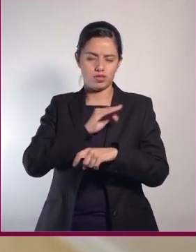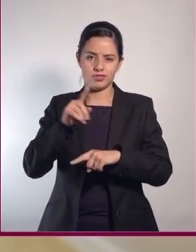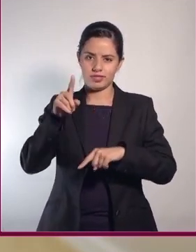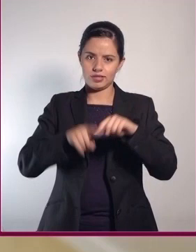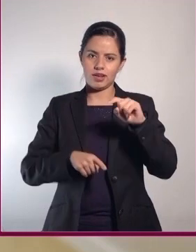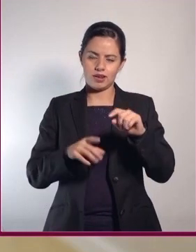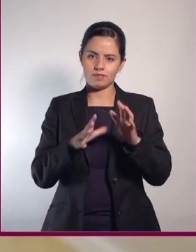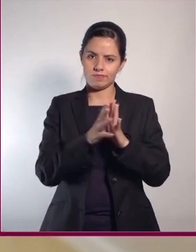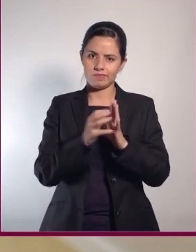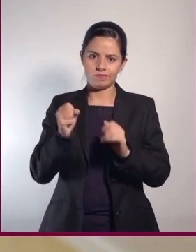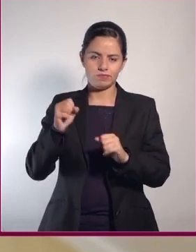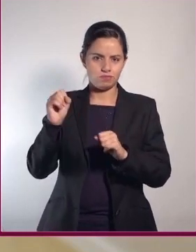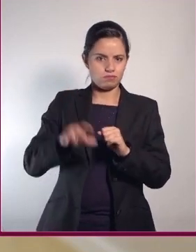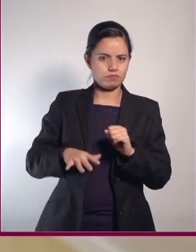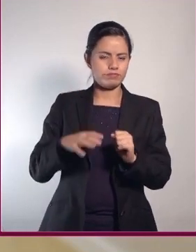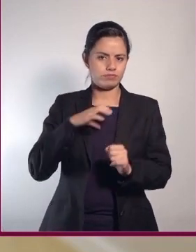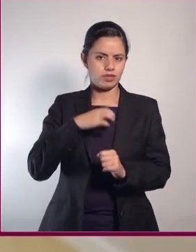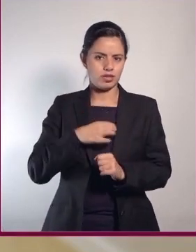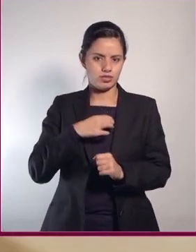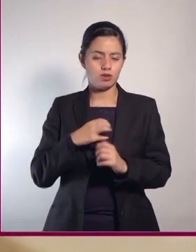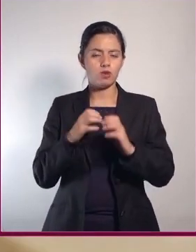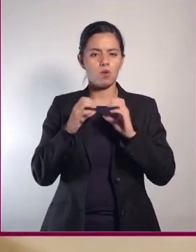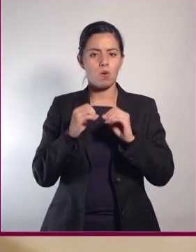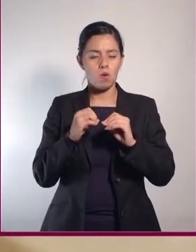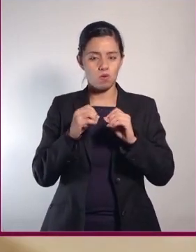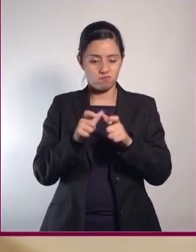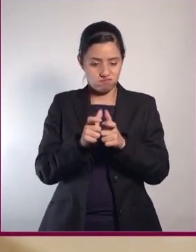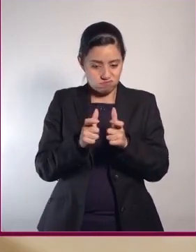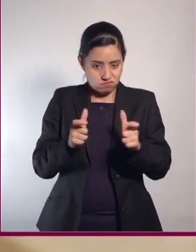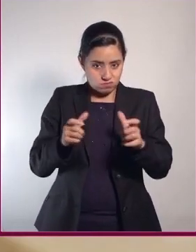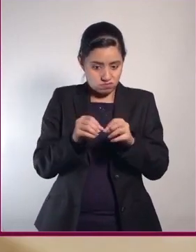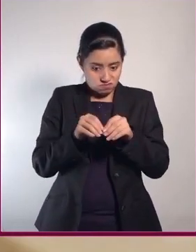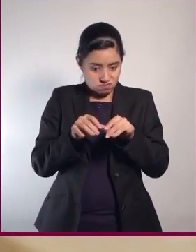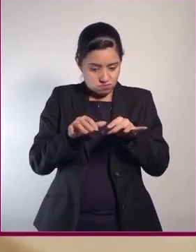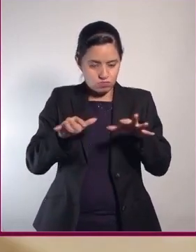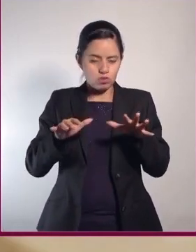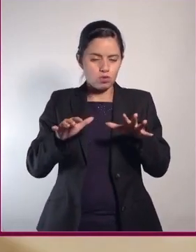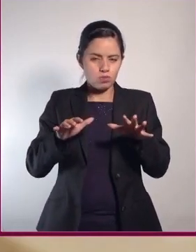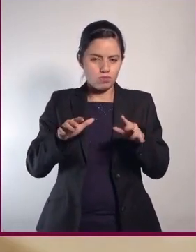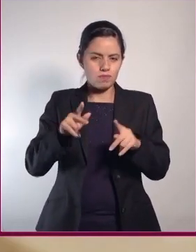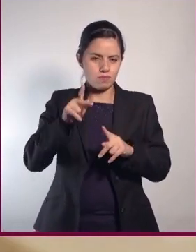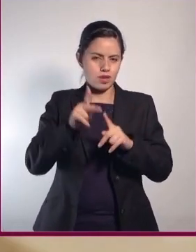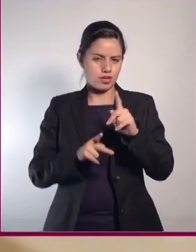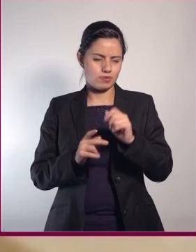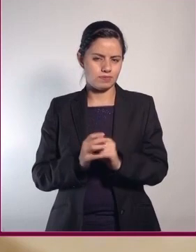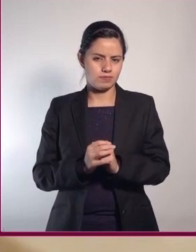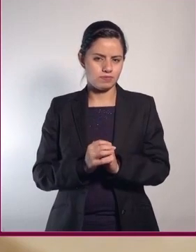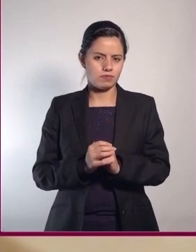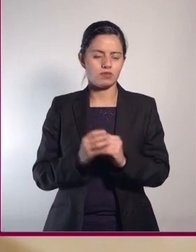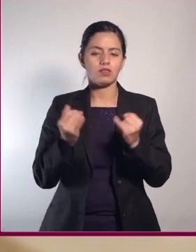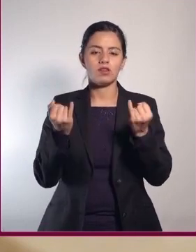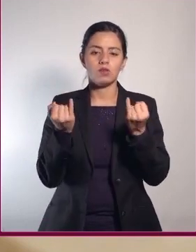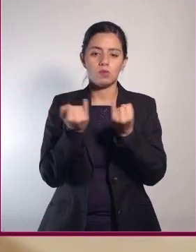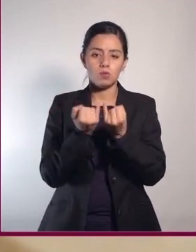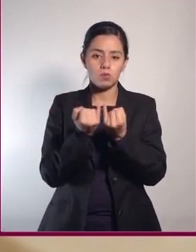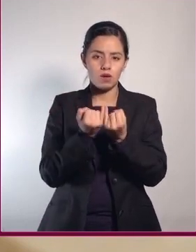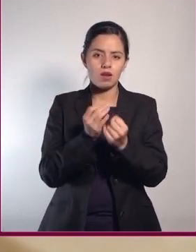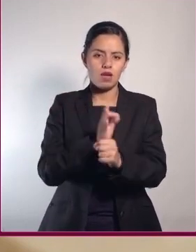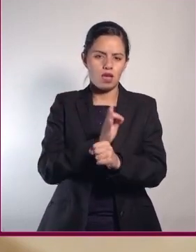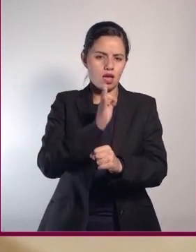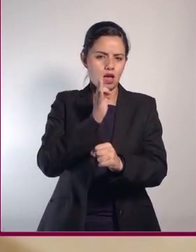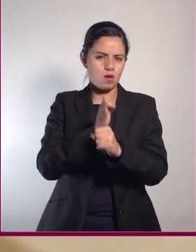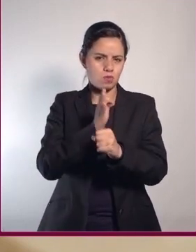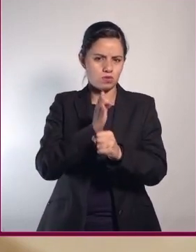completo o ralentizar su crecimiento. También tenemos a nuestra disposición algo que no tuvieron todas